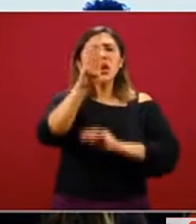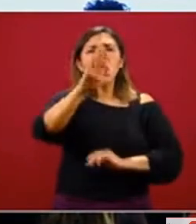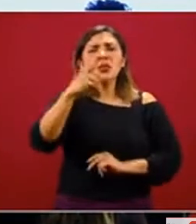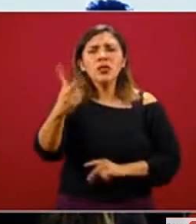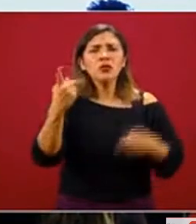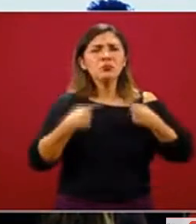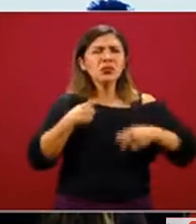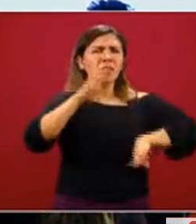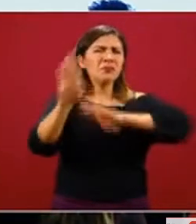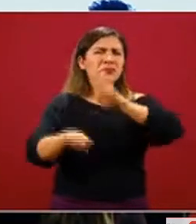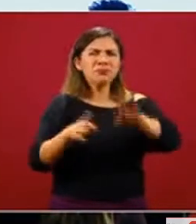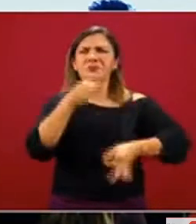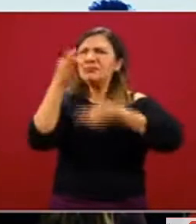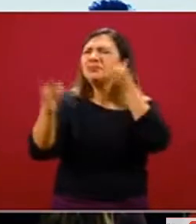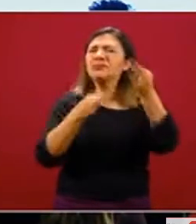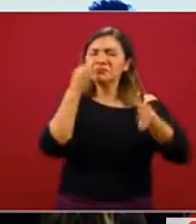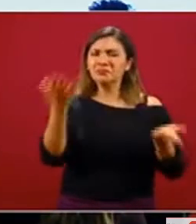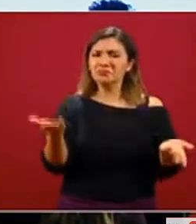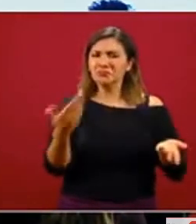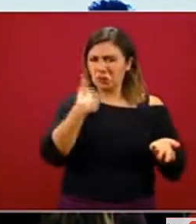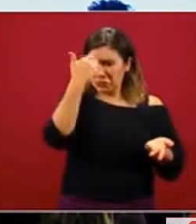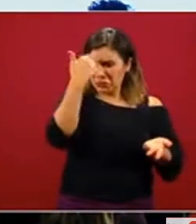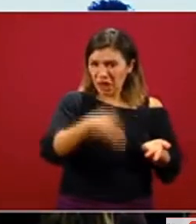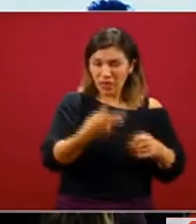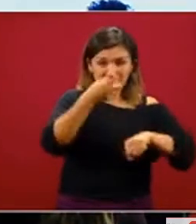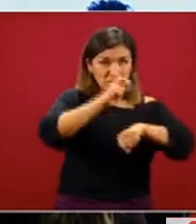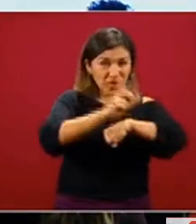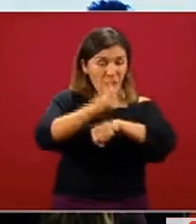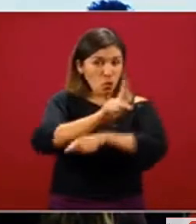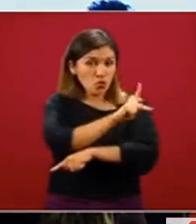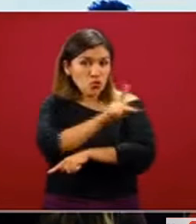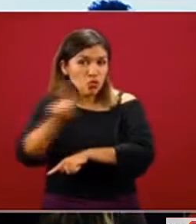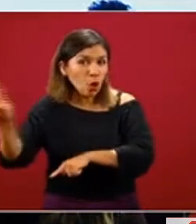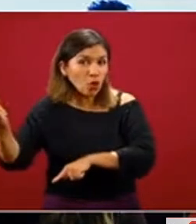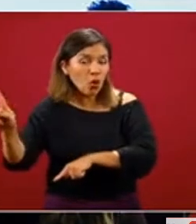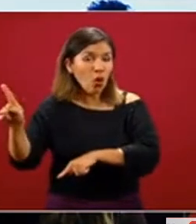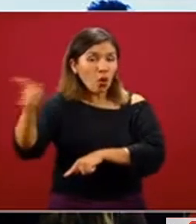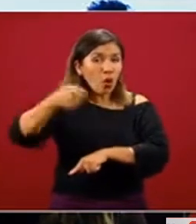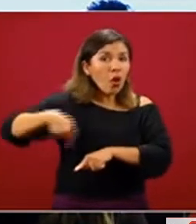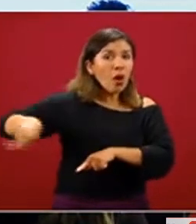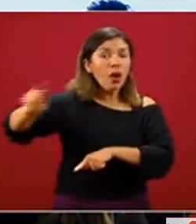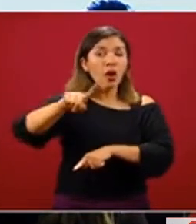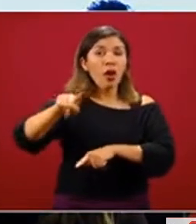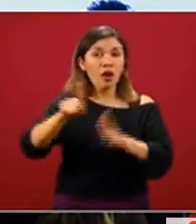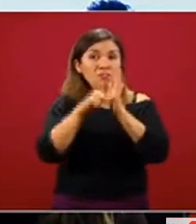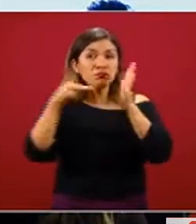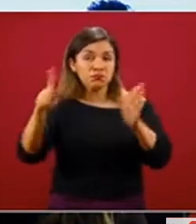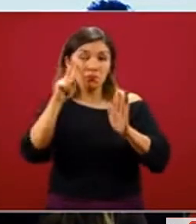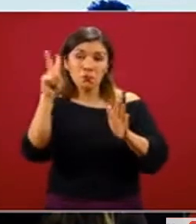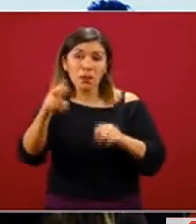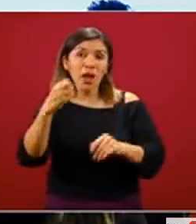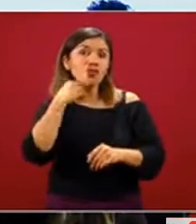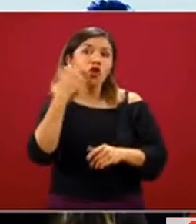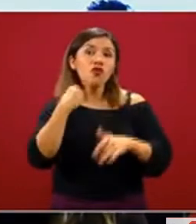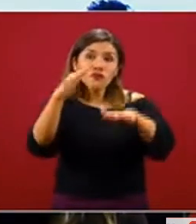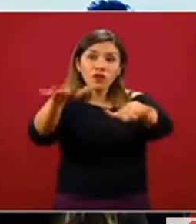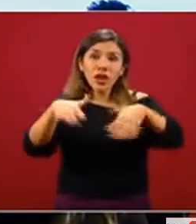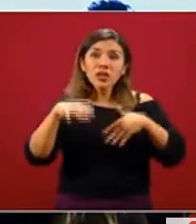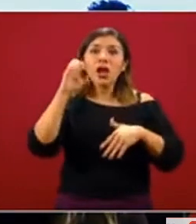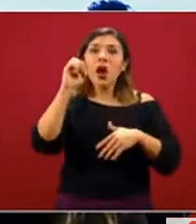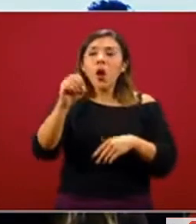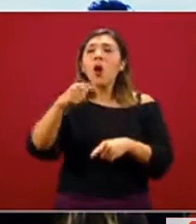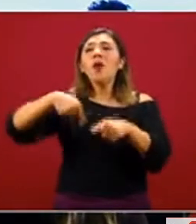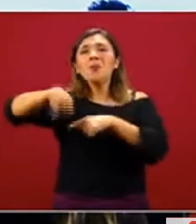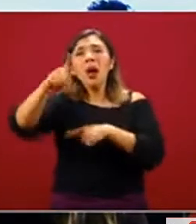muertes, Yo sé que no todos los diarios de circulación nacional ven esta conferencia o mandan a alguien a